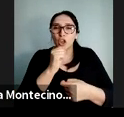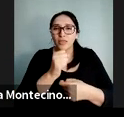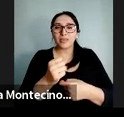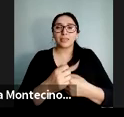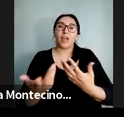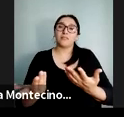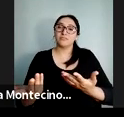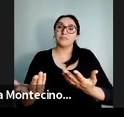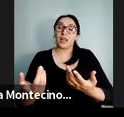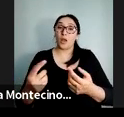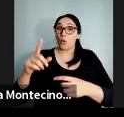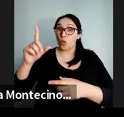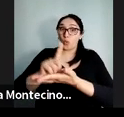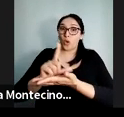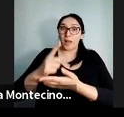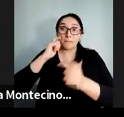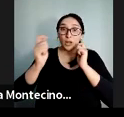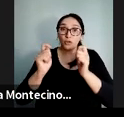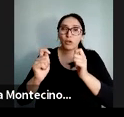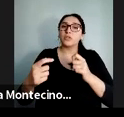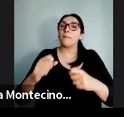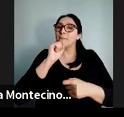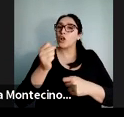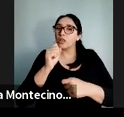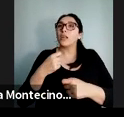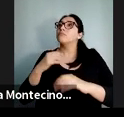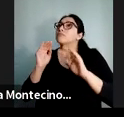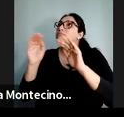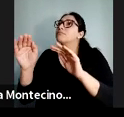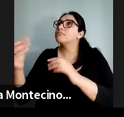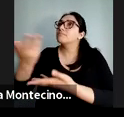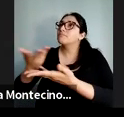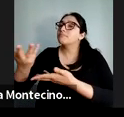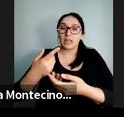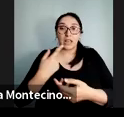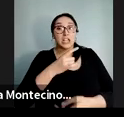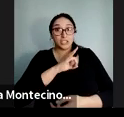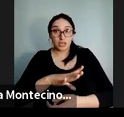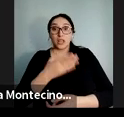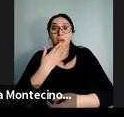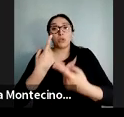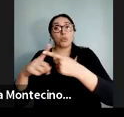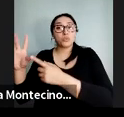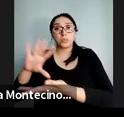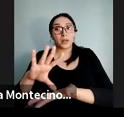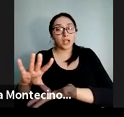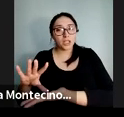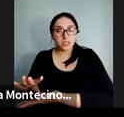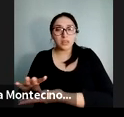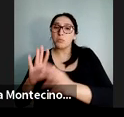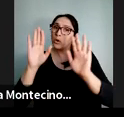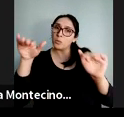¿cierto?, a distintas colectivas y a distintas organizaciones, no tan solo de Chile, sino de otros países. Y por lo mismo